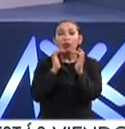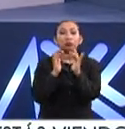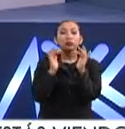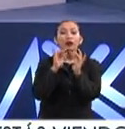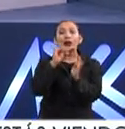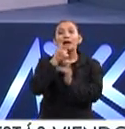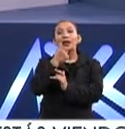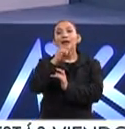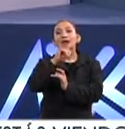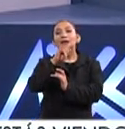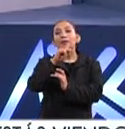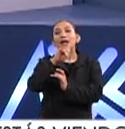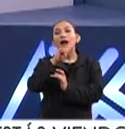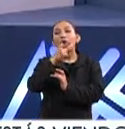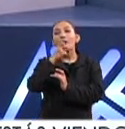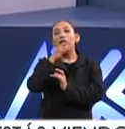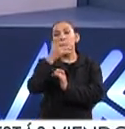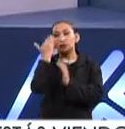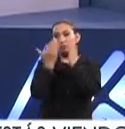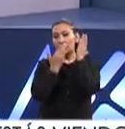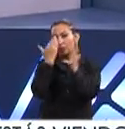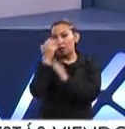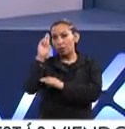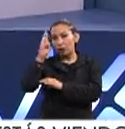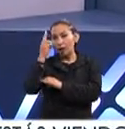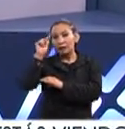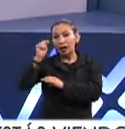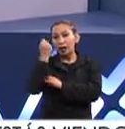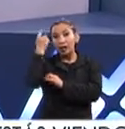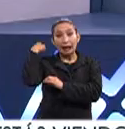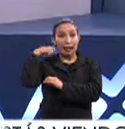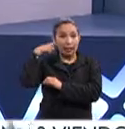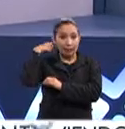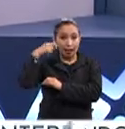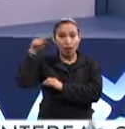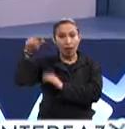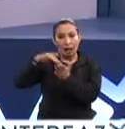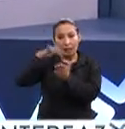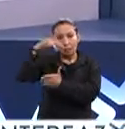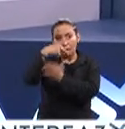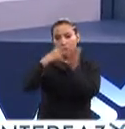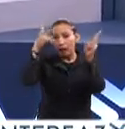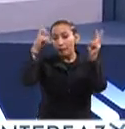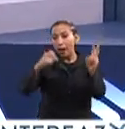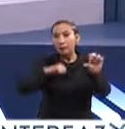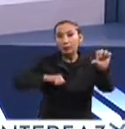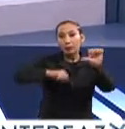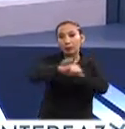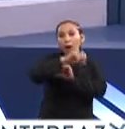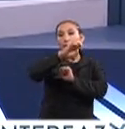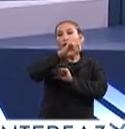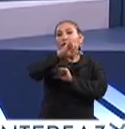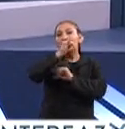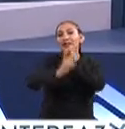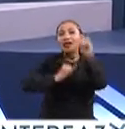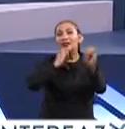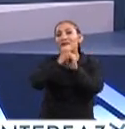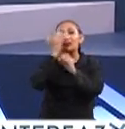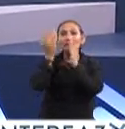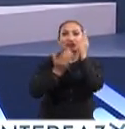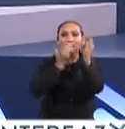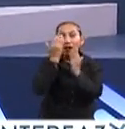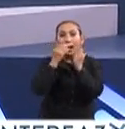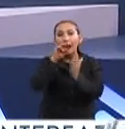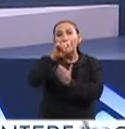comunicamos con Jimena Guarneros Morelos. Ella es estudiante de la Universidad Tecnológica de Querétaro y gracias al programa de movilidad internacional